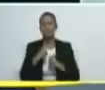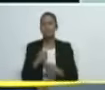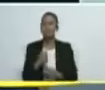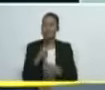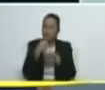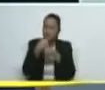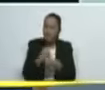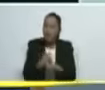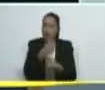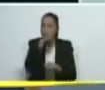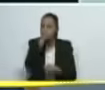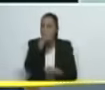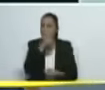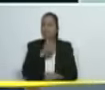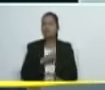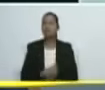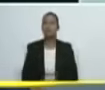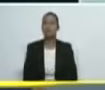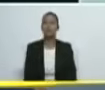No fueron,